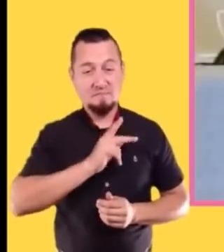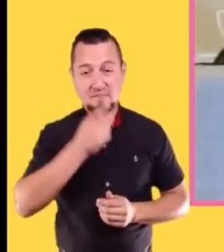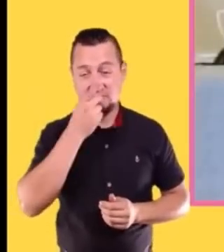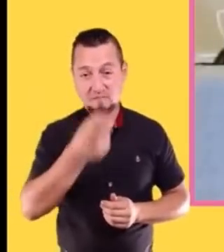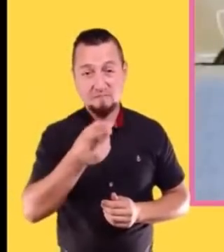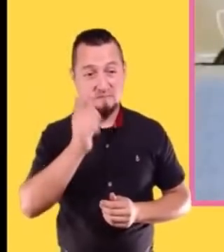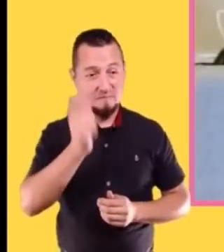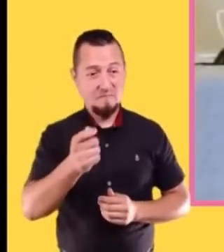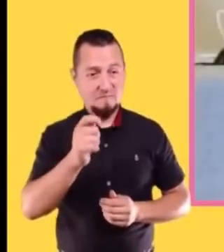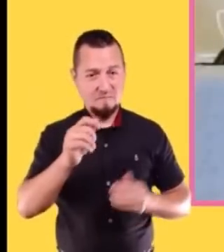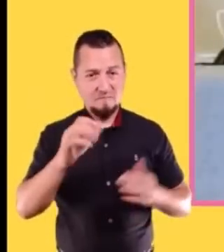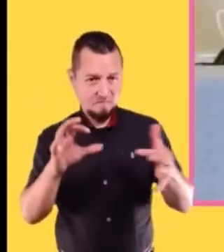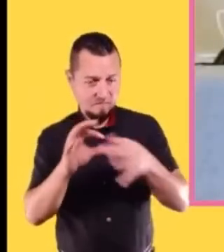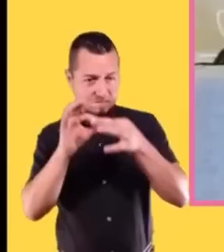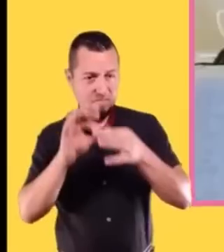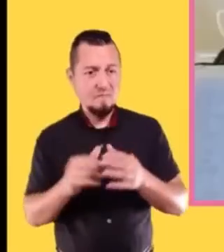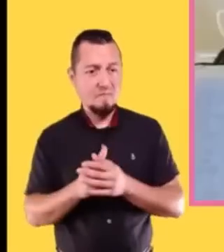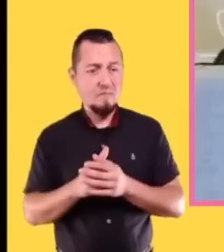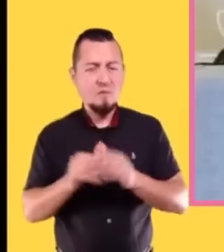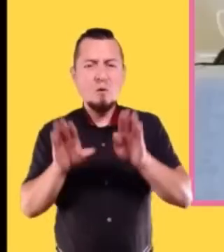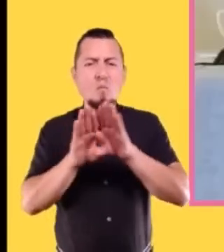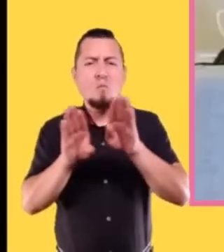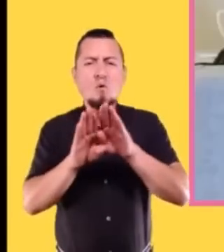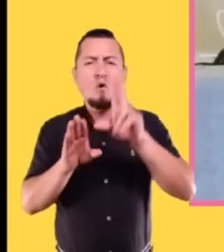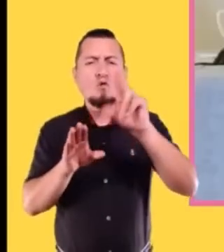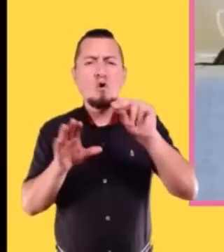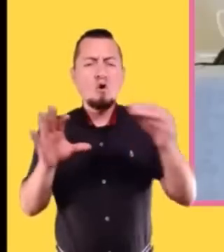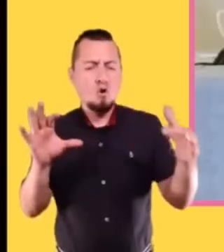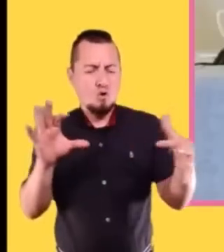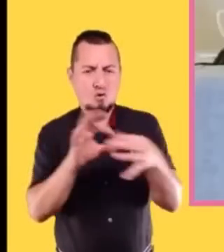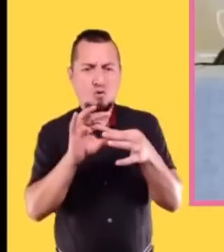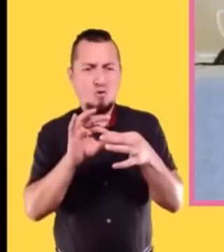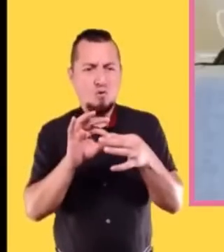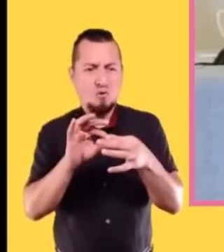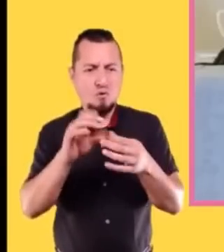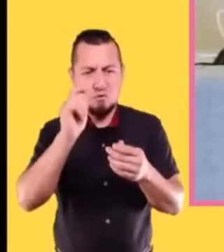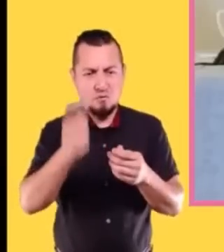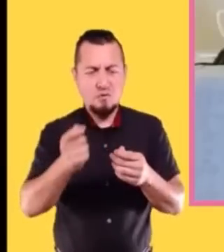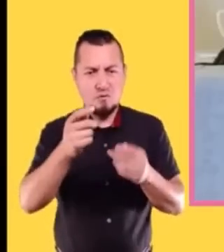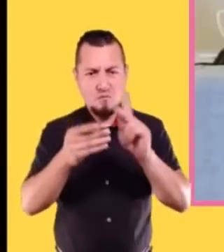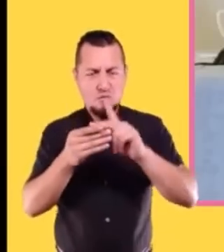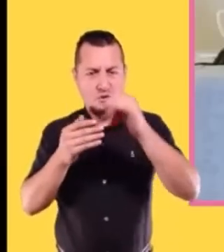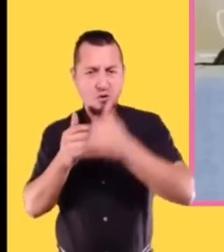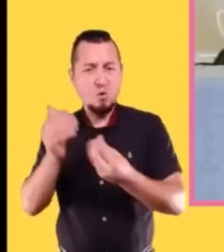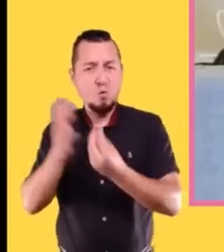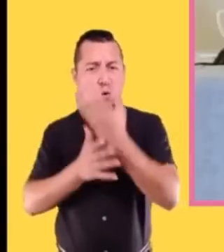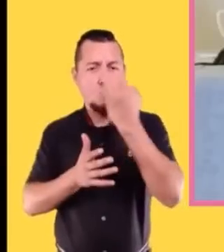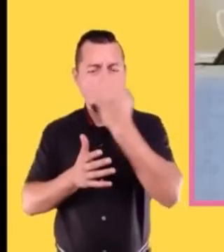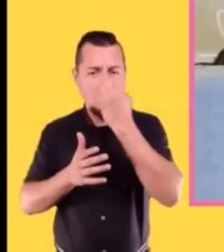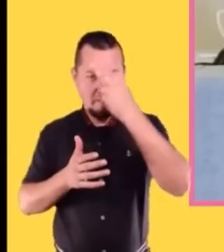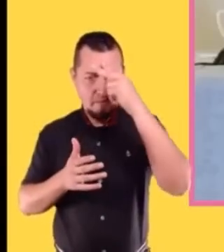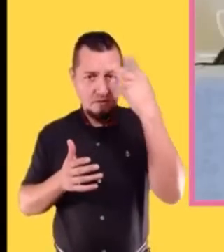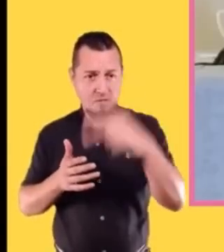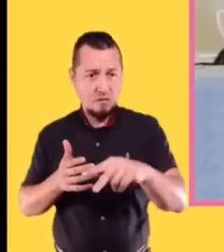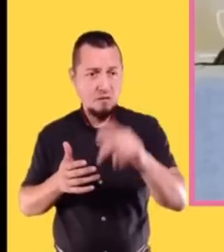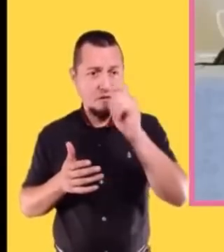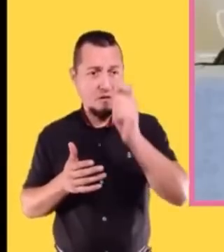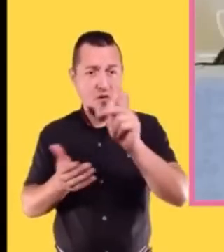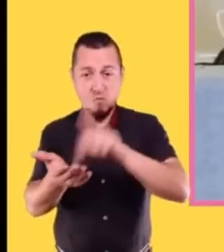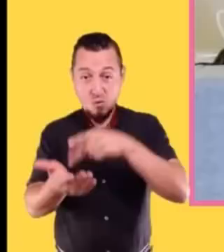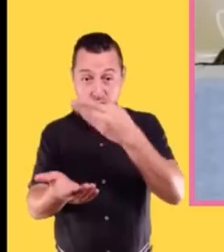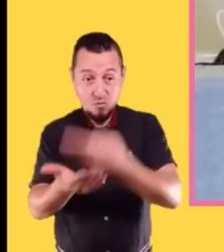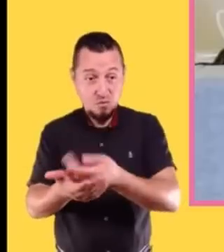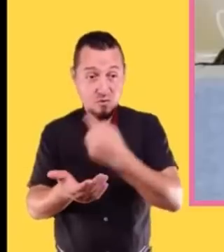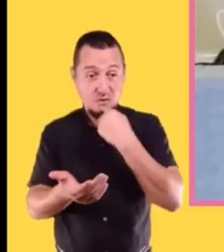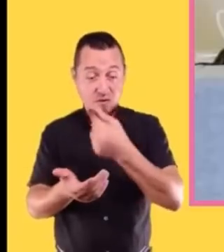sintonía. ¿Cómo no vamos a estar en sintonía con el proyecto de la nueva escuela mexicana si recogió propuestas que hicimos? Ya los dijo el secretario, ahorita las